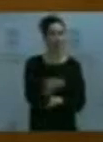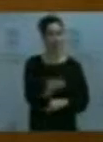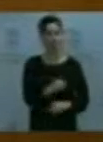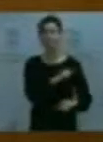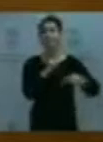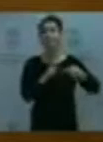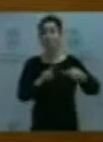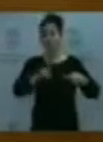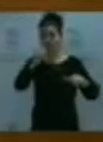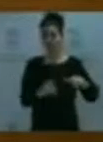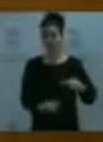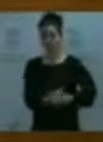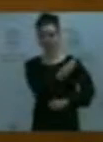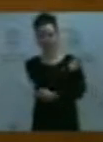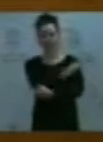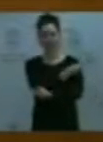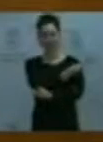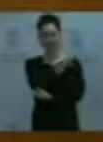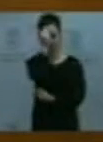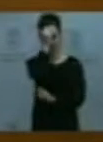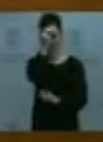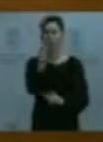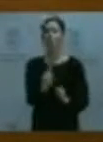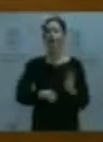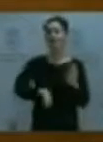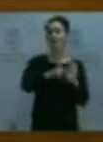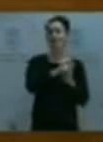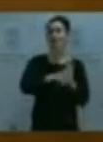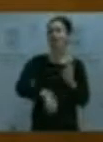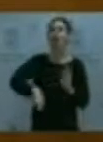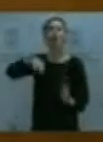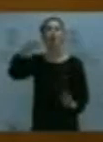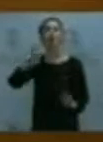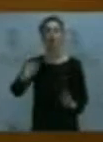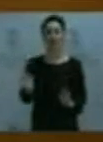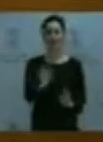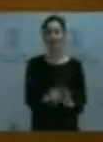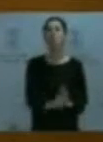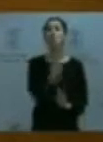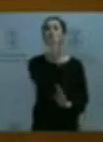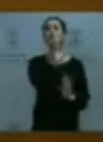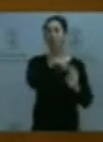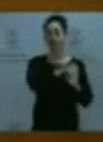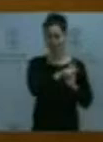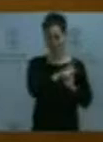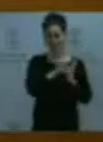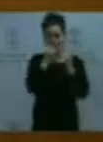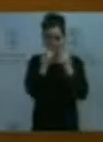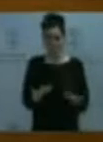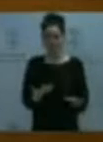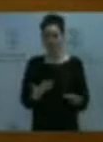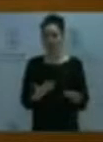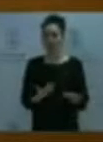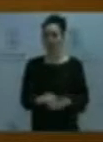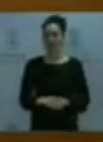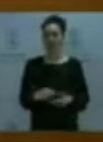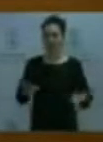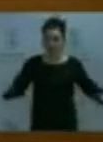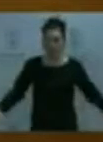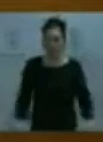medida, no es la única medida, es una medida. Y yo, desde luego, animo a los grupos